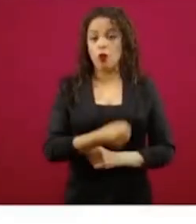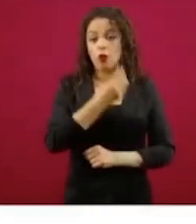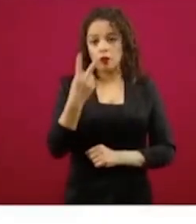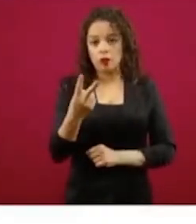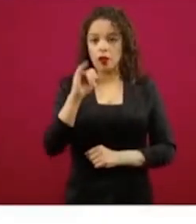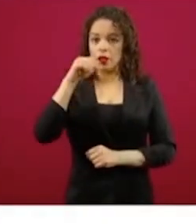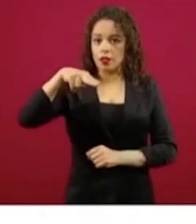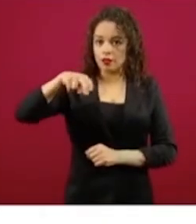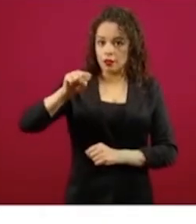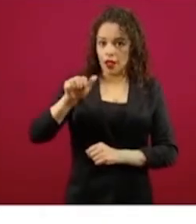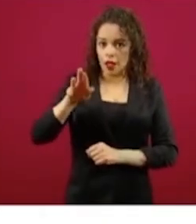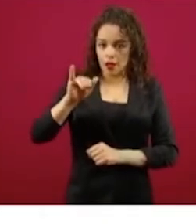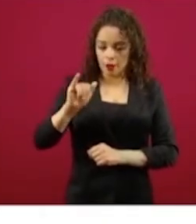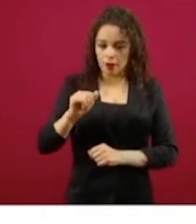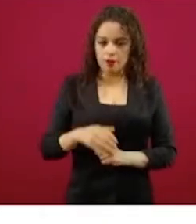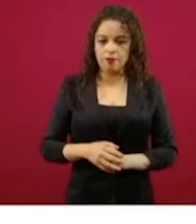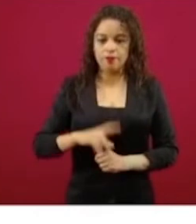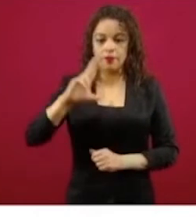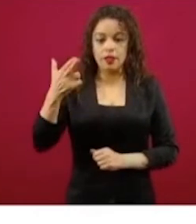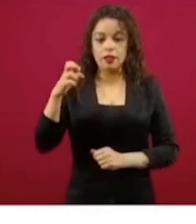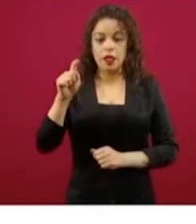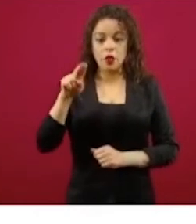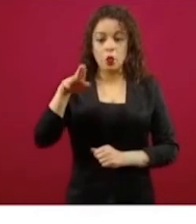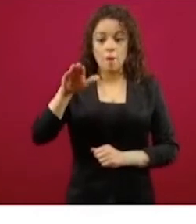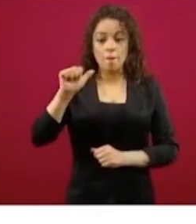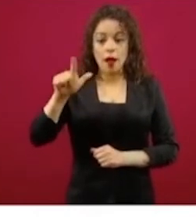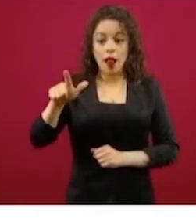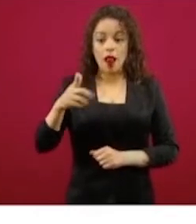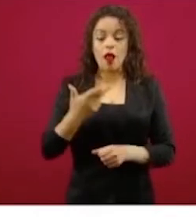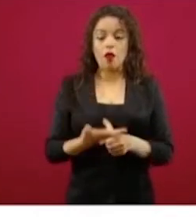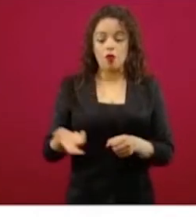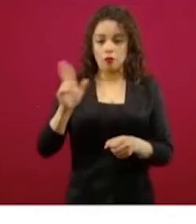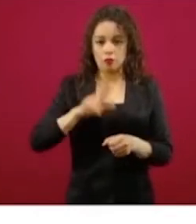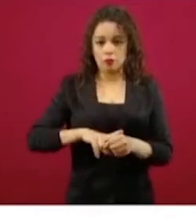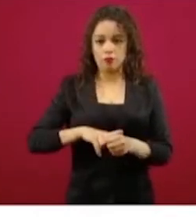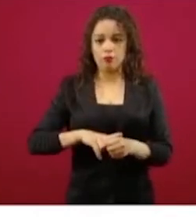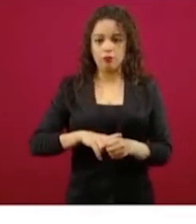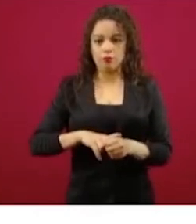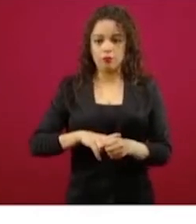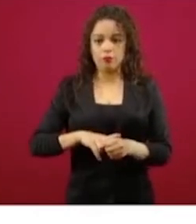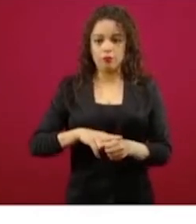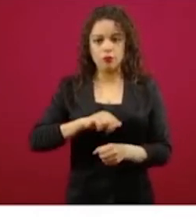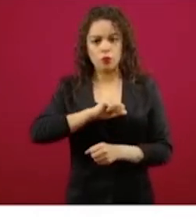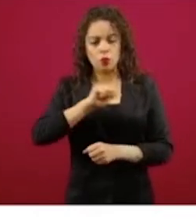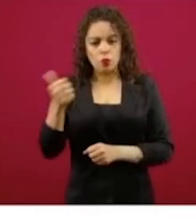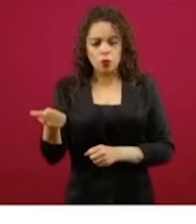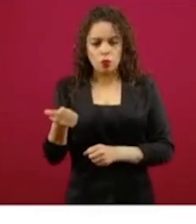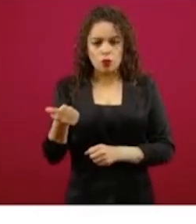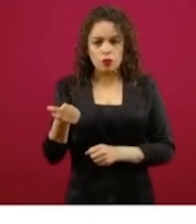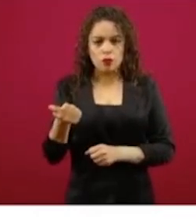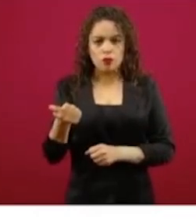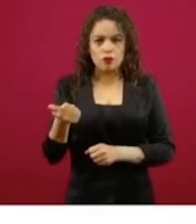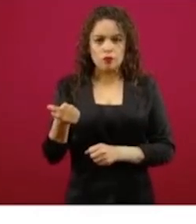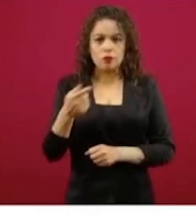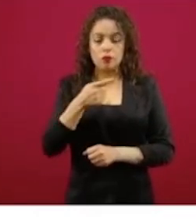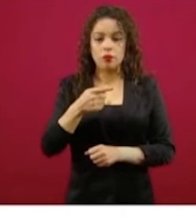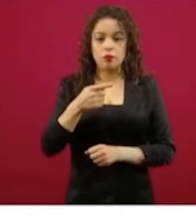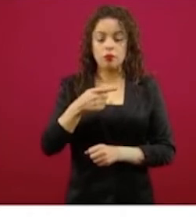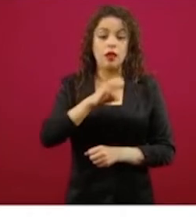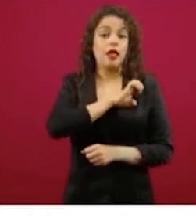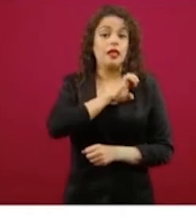en chetumal de está nuestro hospital tenemos otro hospital de especialidades